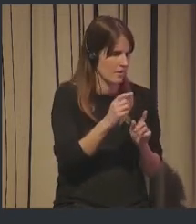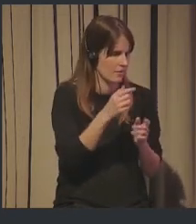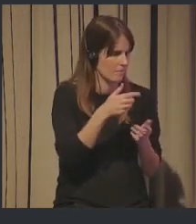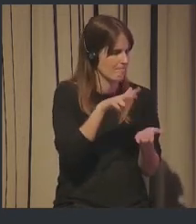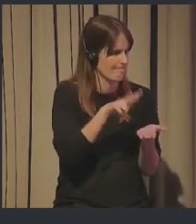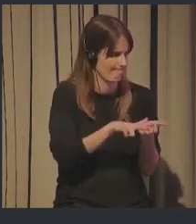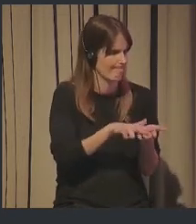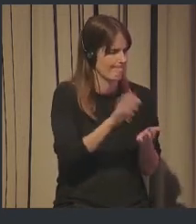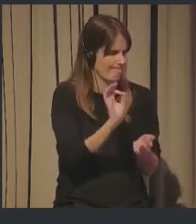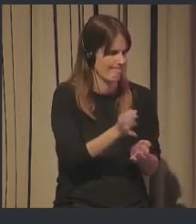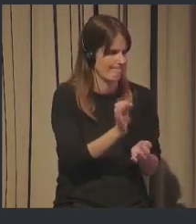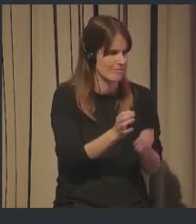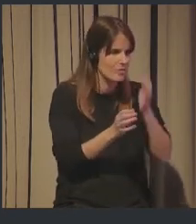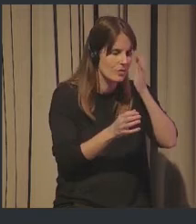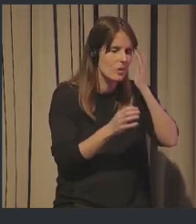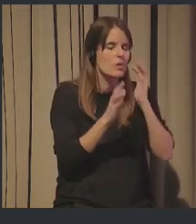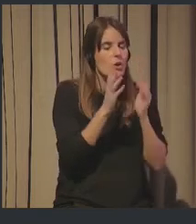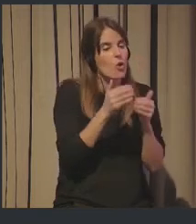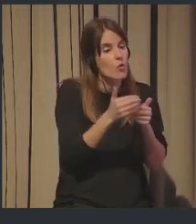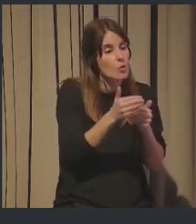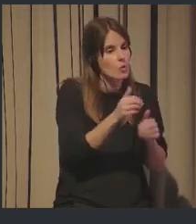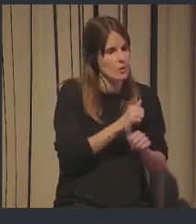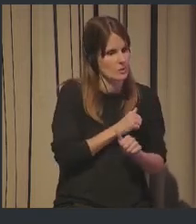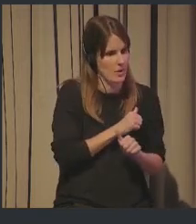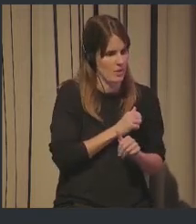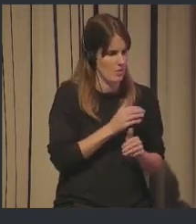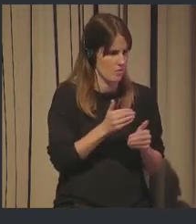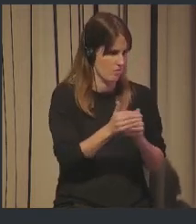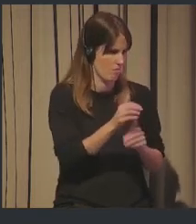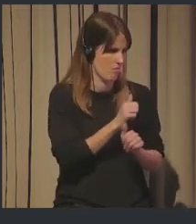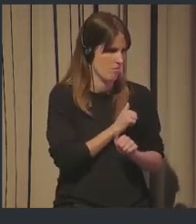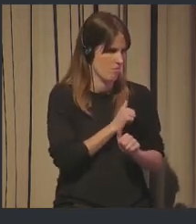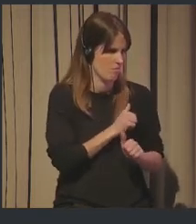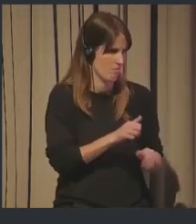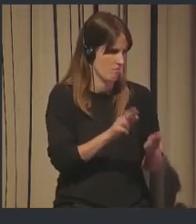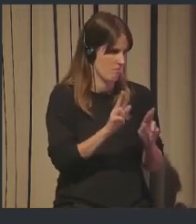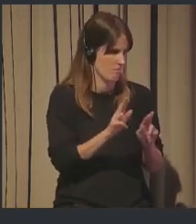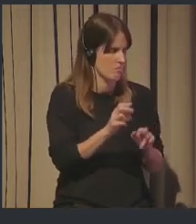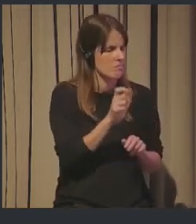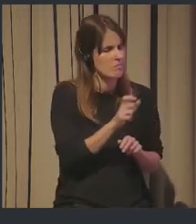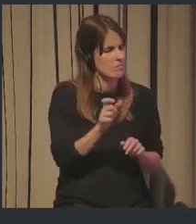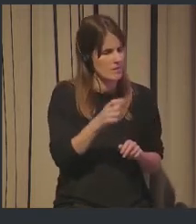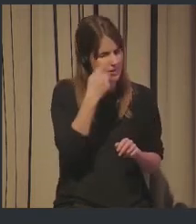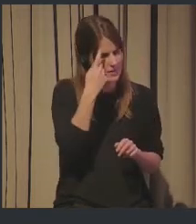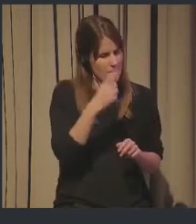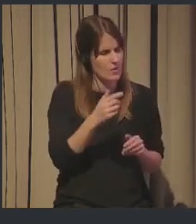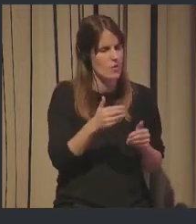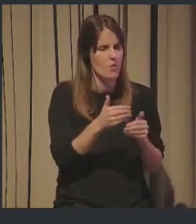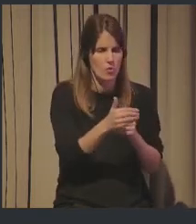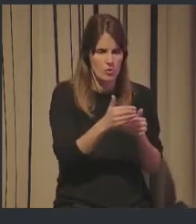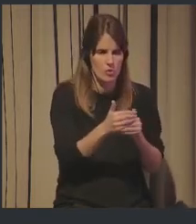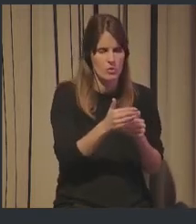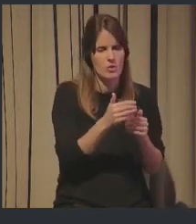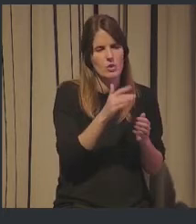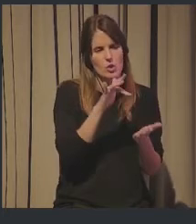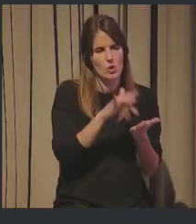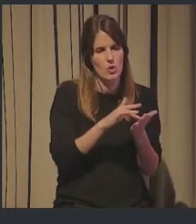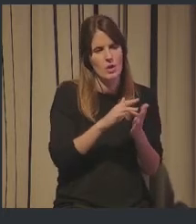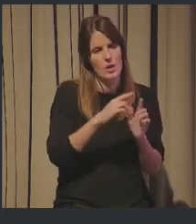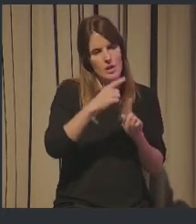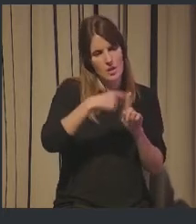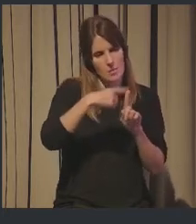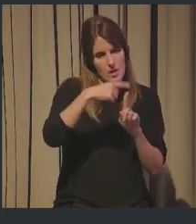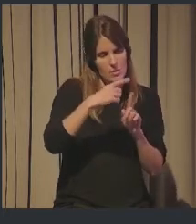punto de partida con el futuro esperado. La gente ya lo sabe. Saben que habrá cambios en la temperatura, habrá